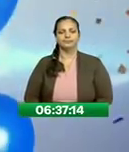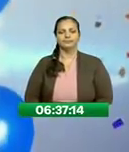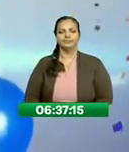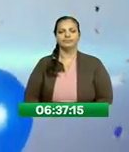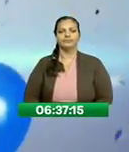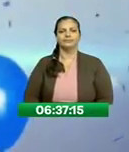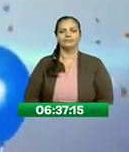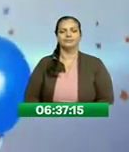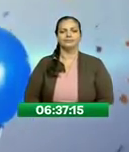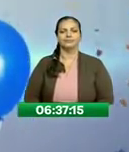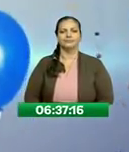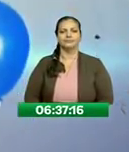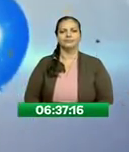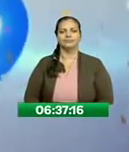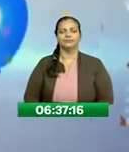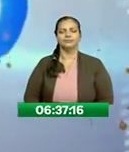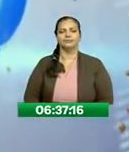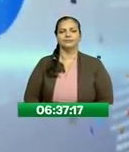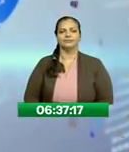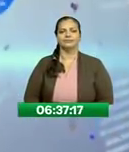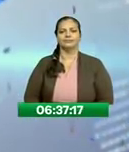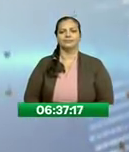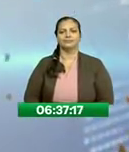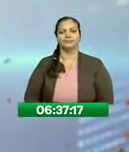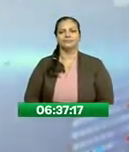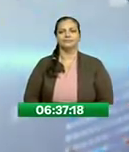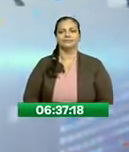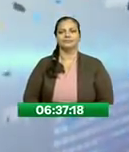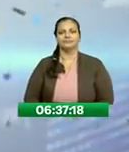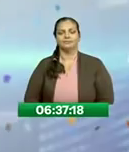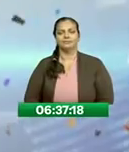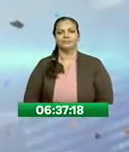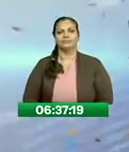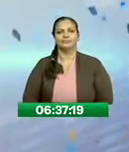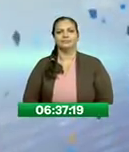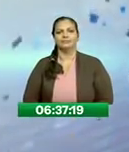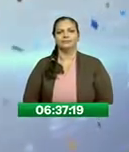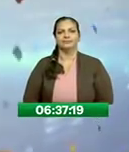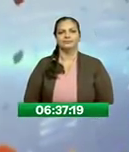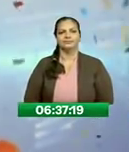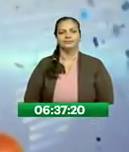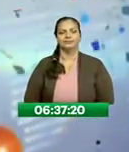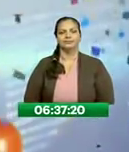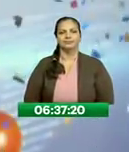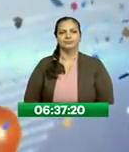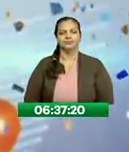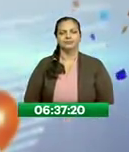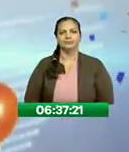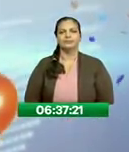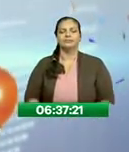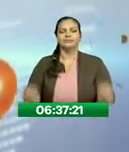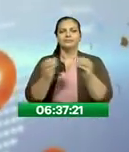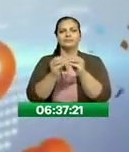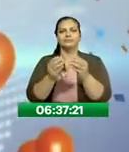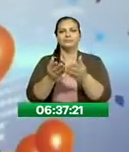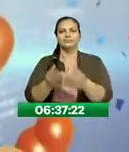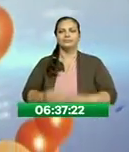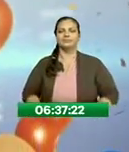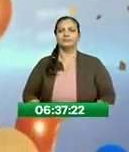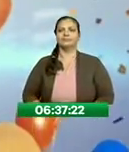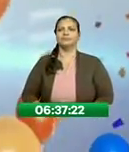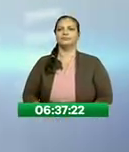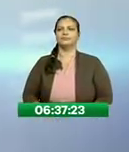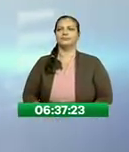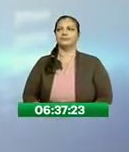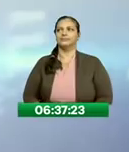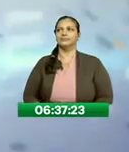Felicidades, que viva el cumpleañero. Ya queremos pastel. A ver, ¿quién más tenemos? A ver.